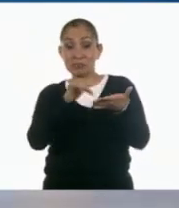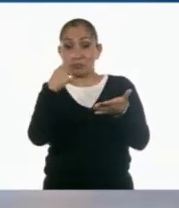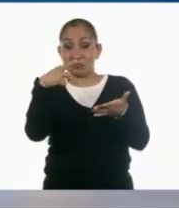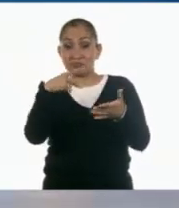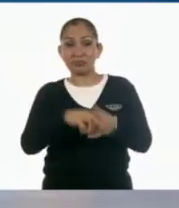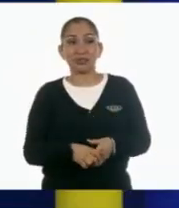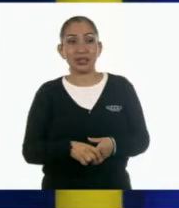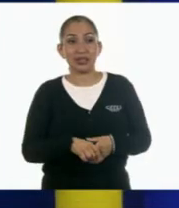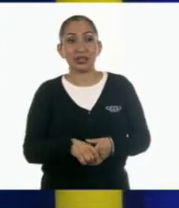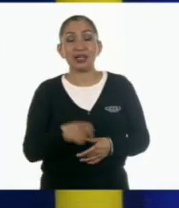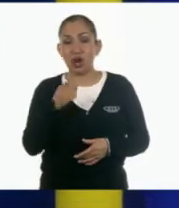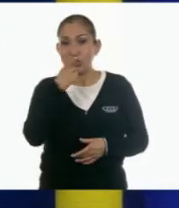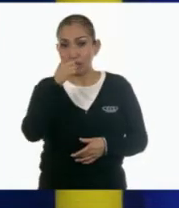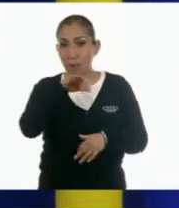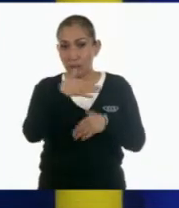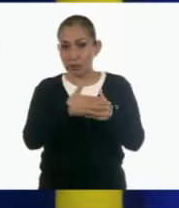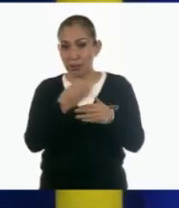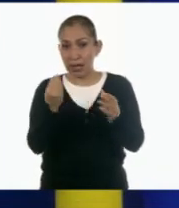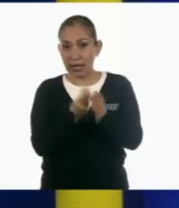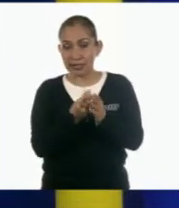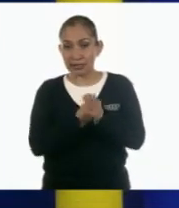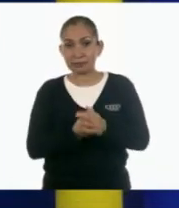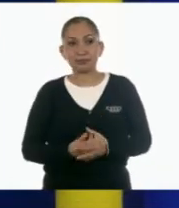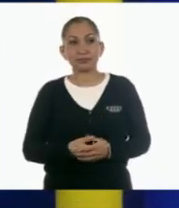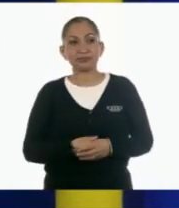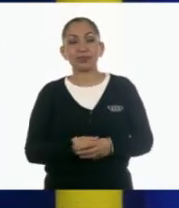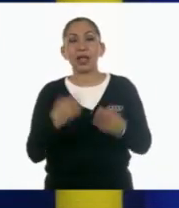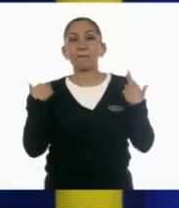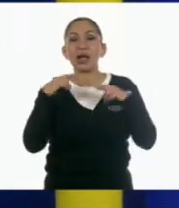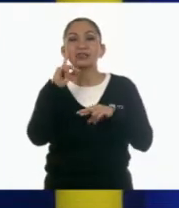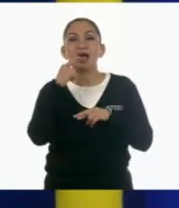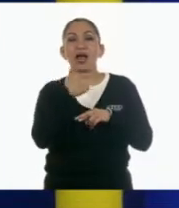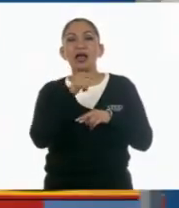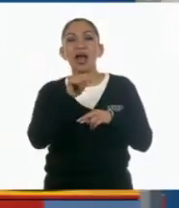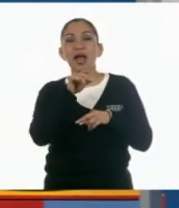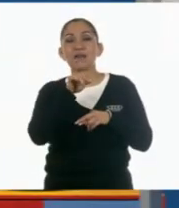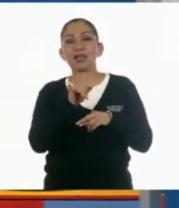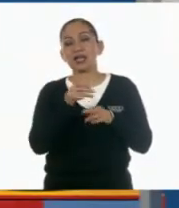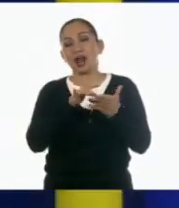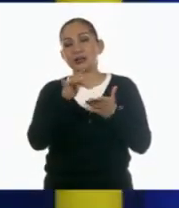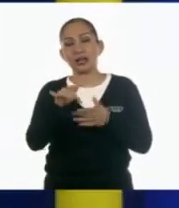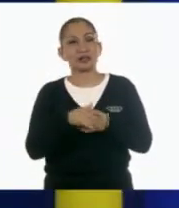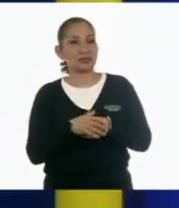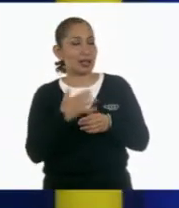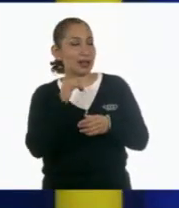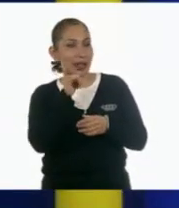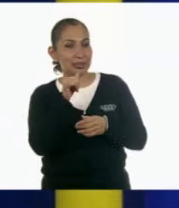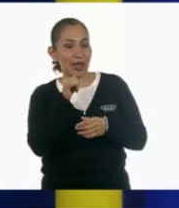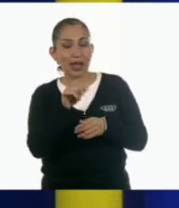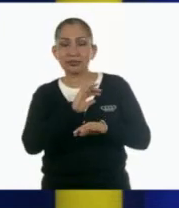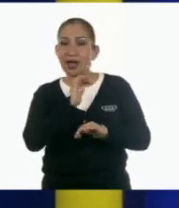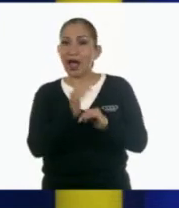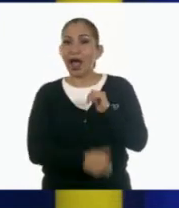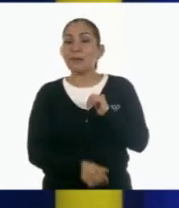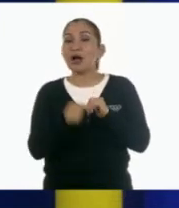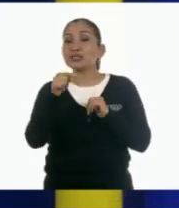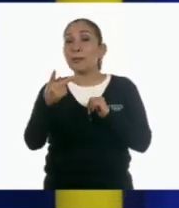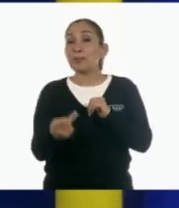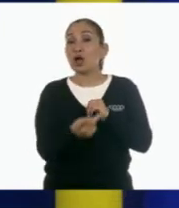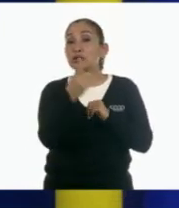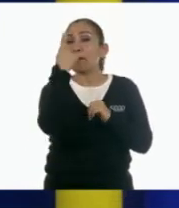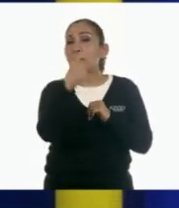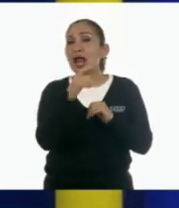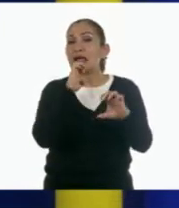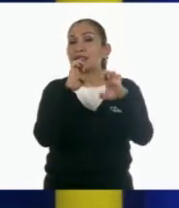Así es, lo comentamos la próxima sesión. Maestra Gaby, muchísimas gracias. No, ¿de qué? Hemos terminado con preguntas